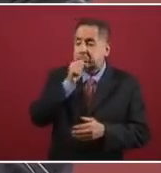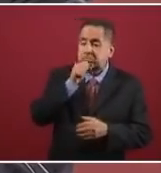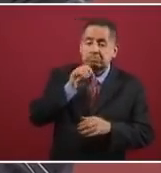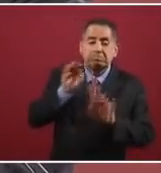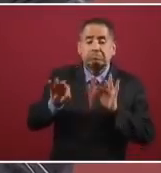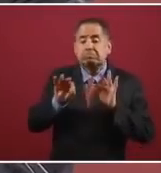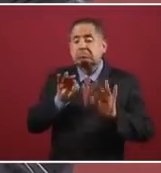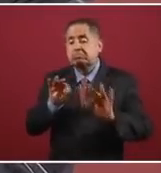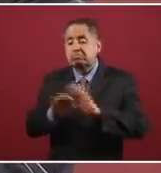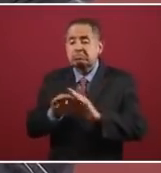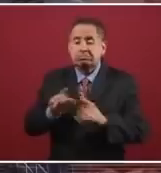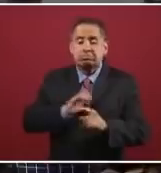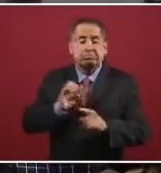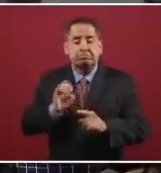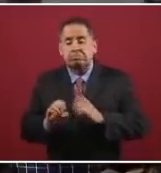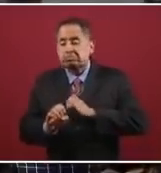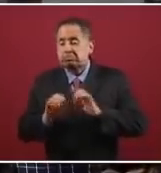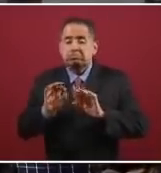campañas, de acciones,